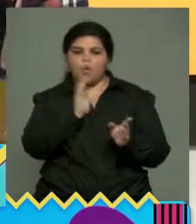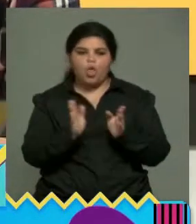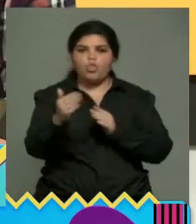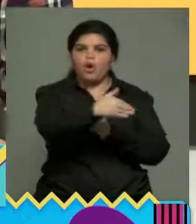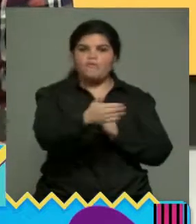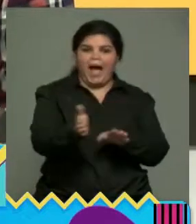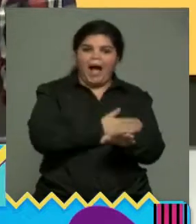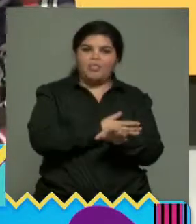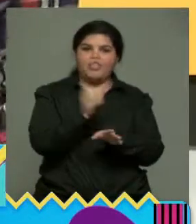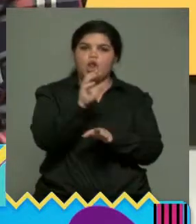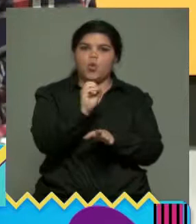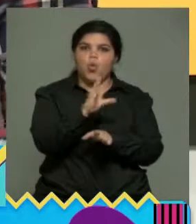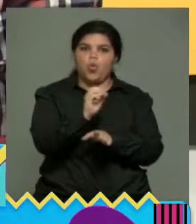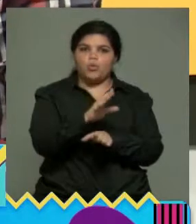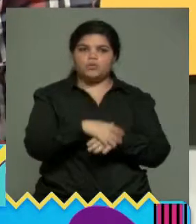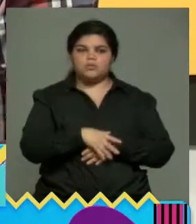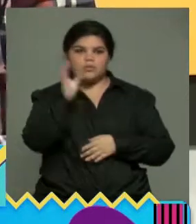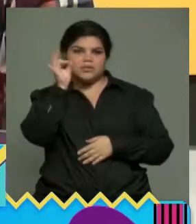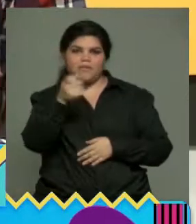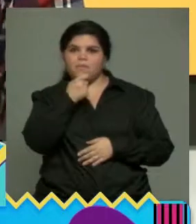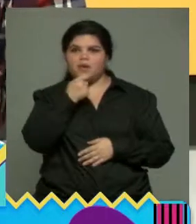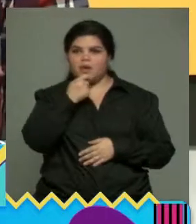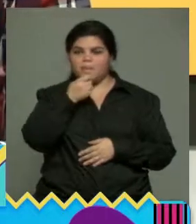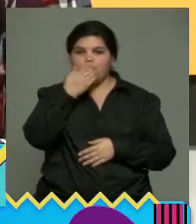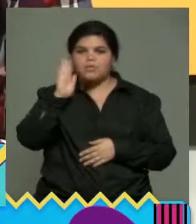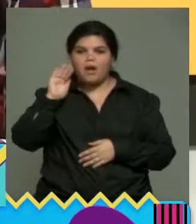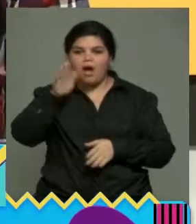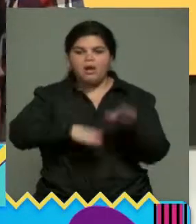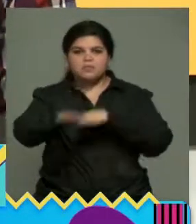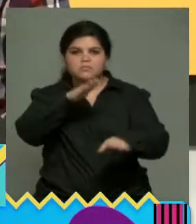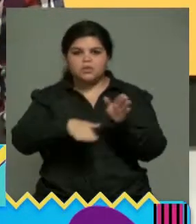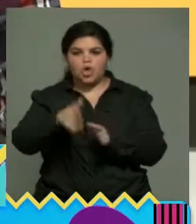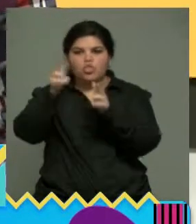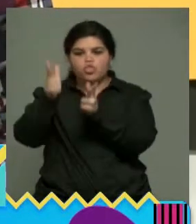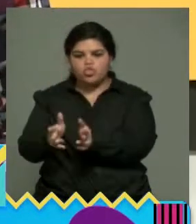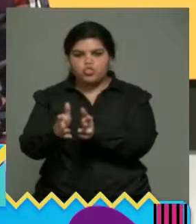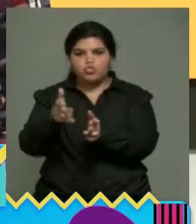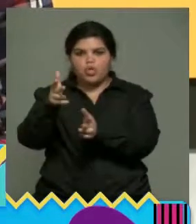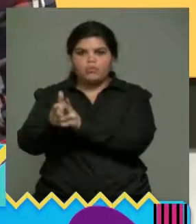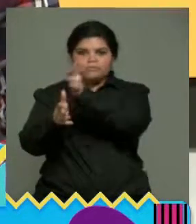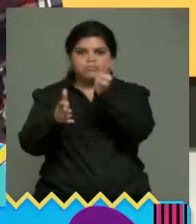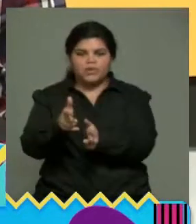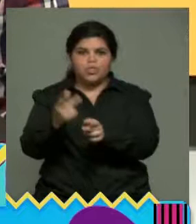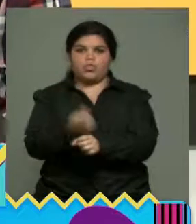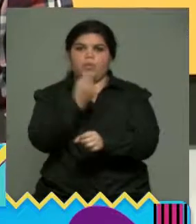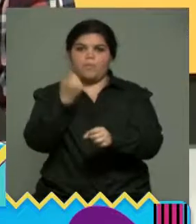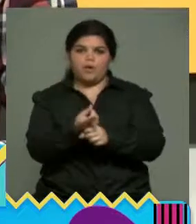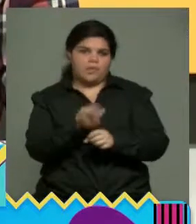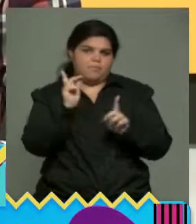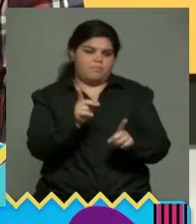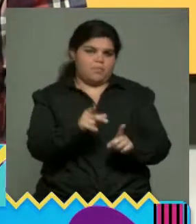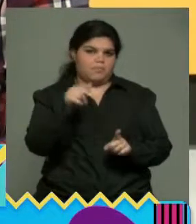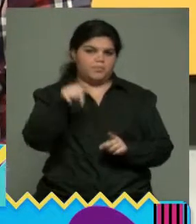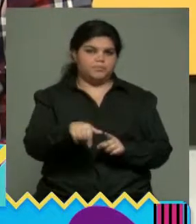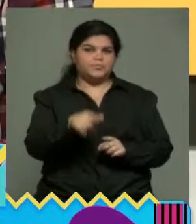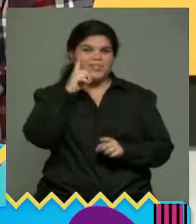vemos a alguien de tránsito y sabemos que no podemos pararnos en doble fila. Bueno, pasa esto, muy seguido. Pasa y bueno, justamente de esto queremos hablar hoy, de lo que es la